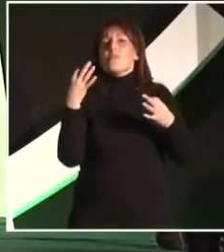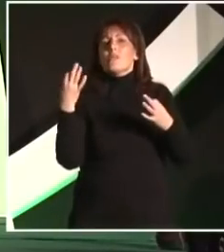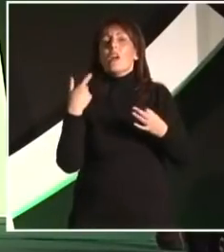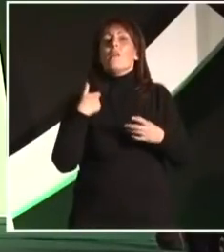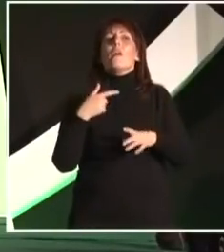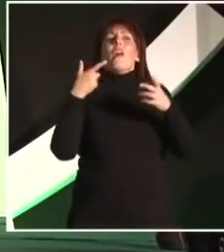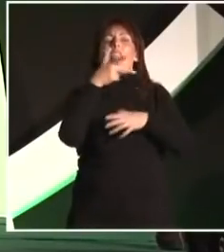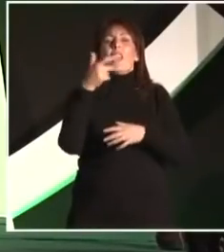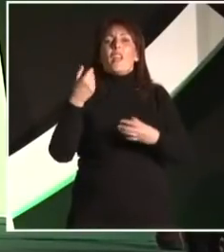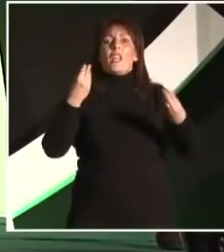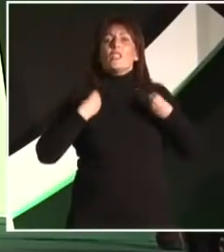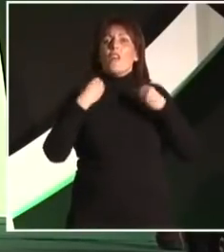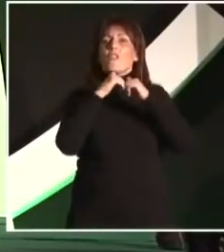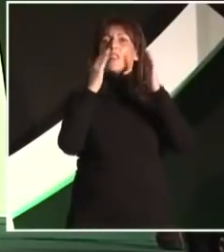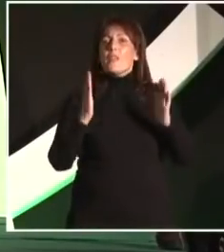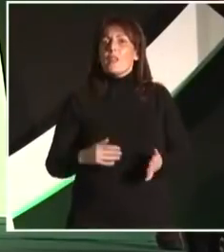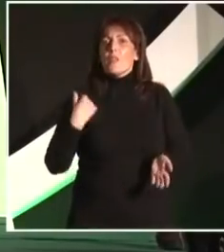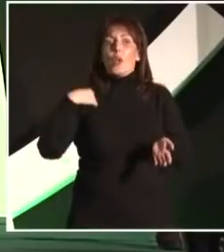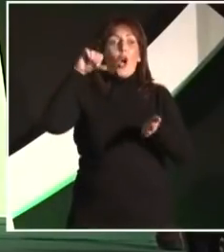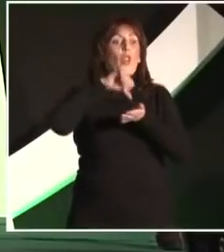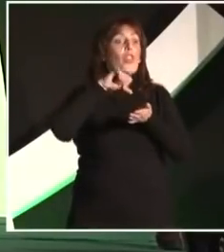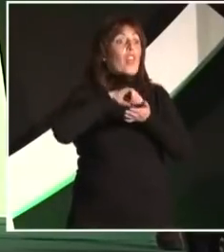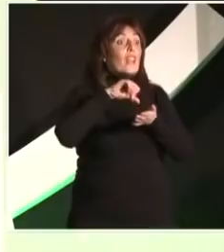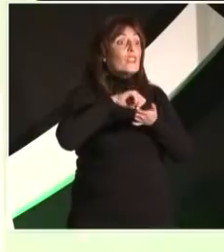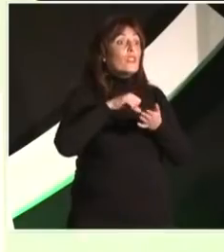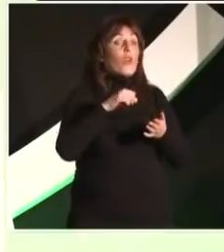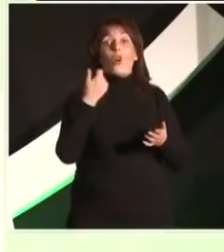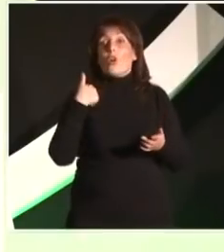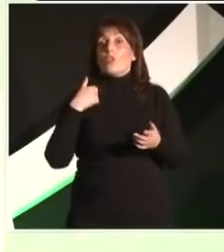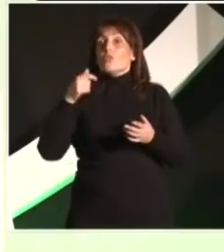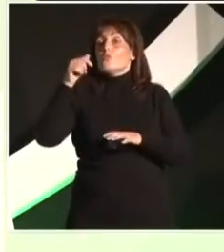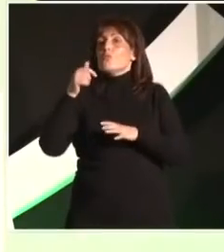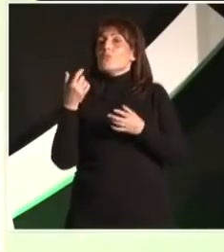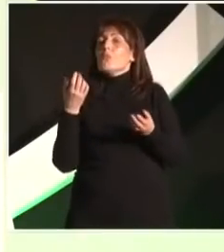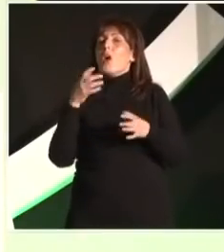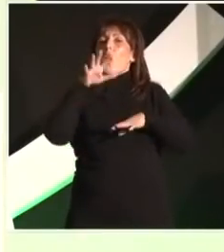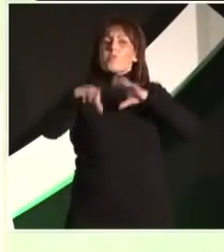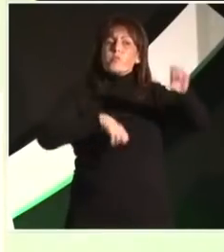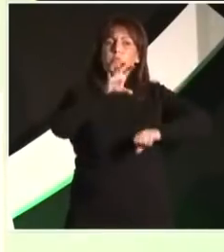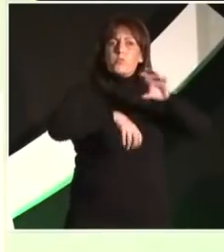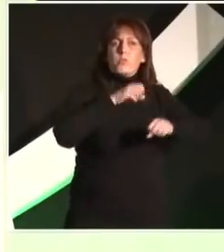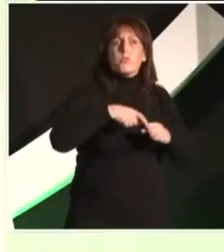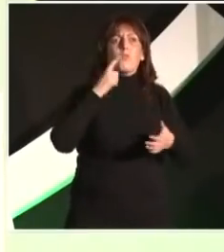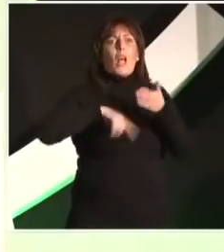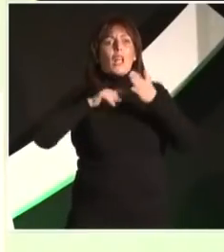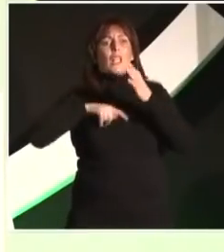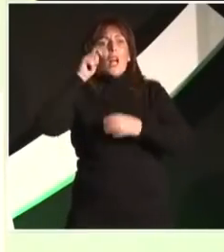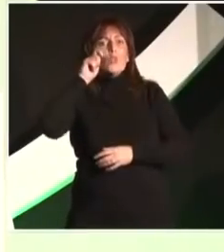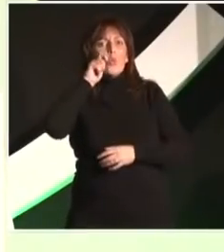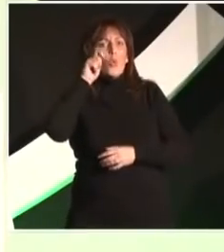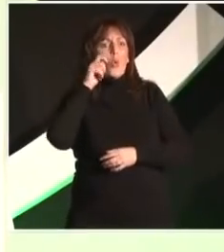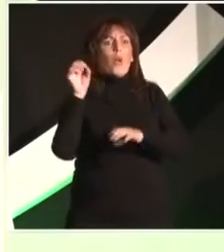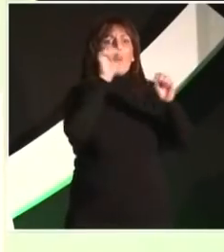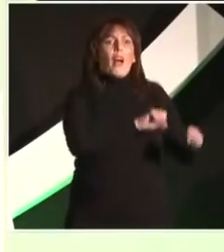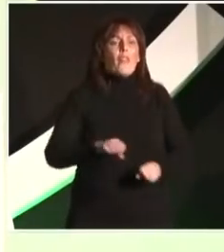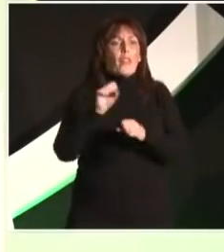vivienda cuando los centros de las ciudades los están comprando los mismos fondos buitres para sacar dinero del alquiler turístico. Y sacarla para defender